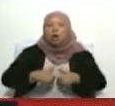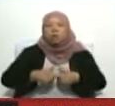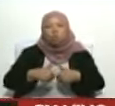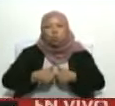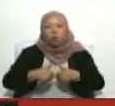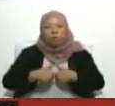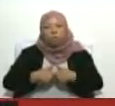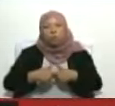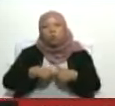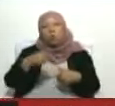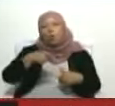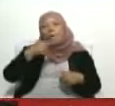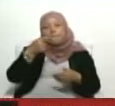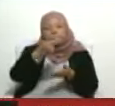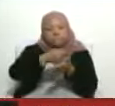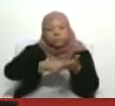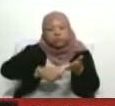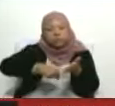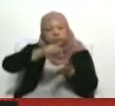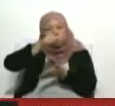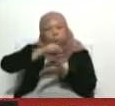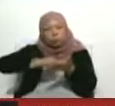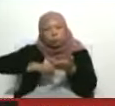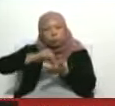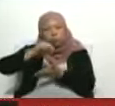del polígrafo,